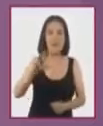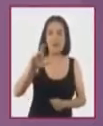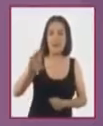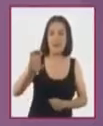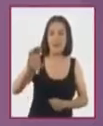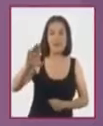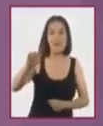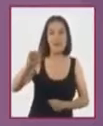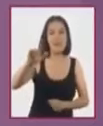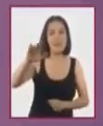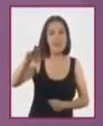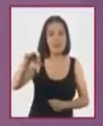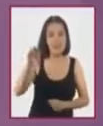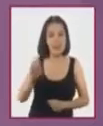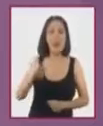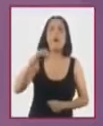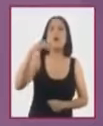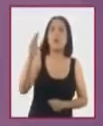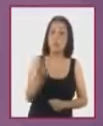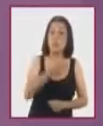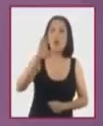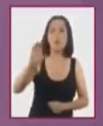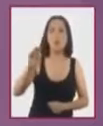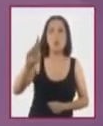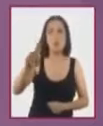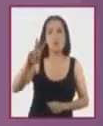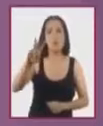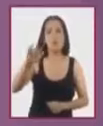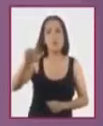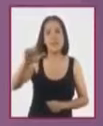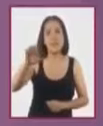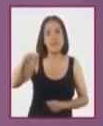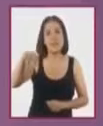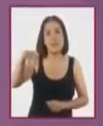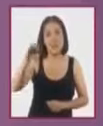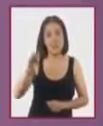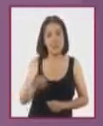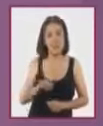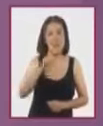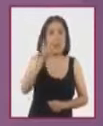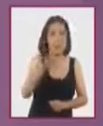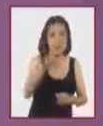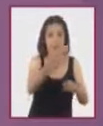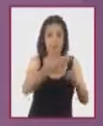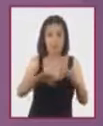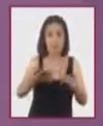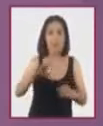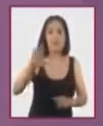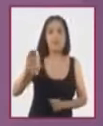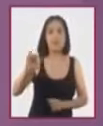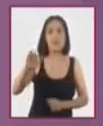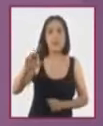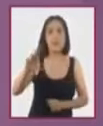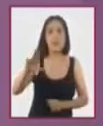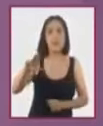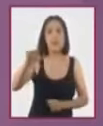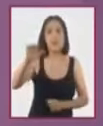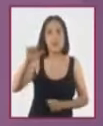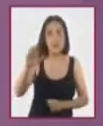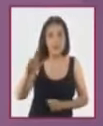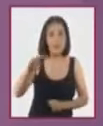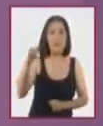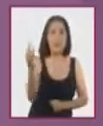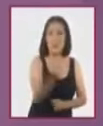rectilíneo y curvilíneo. Y dentro de esta última, circular,